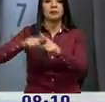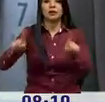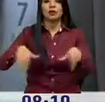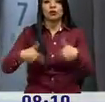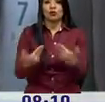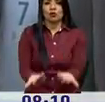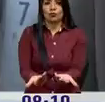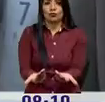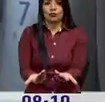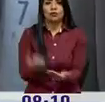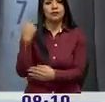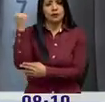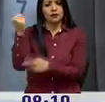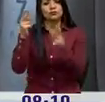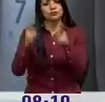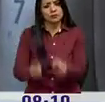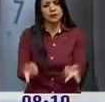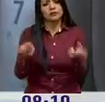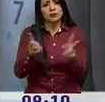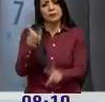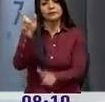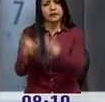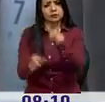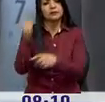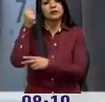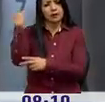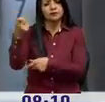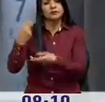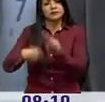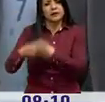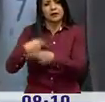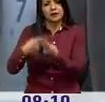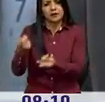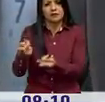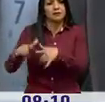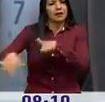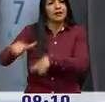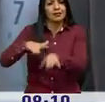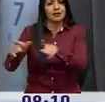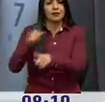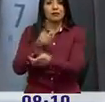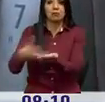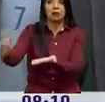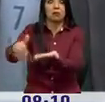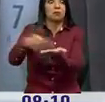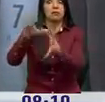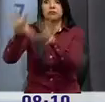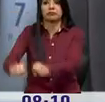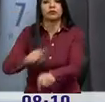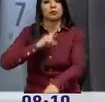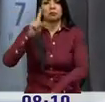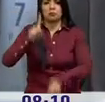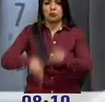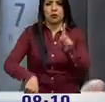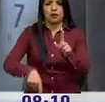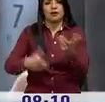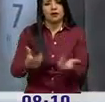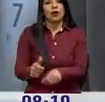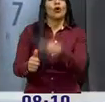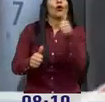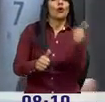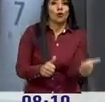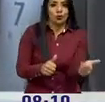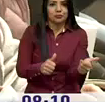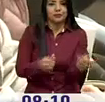saber por qué estamos hablando de derechos humanos derechos de las personas y sobre la base de eso no es cuestión únicamente realizar retenciones es cuestión de hacer otras